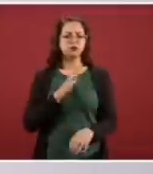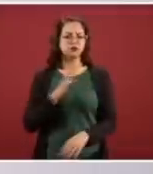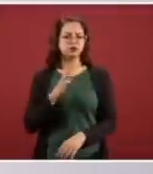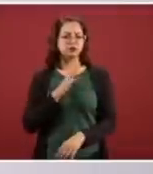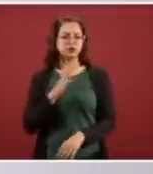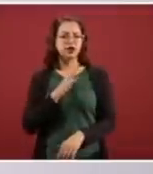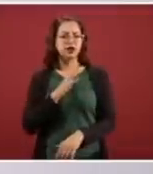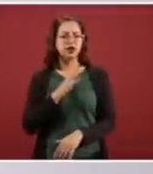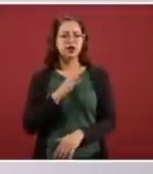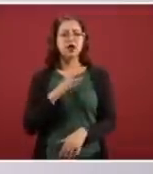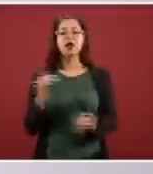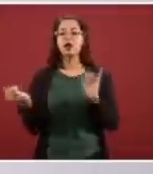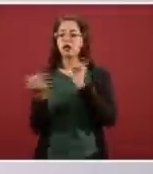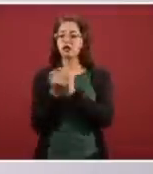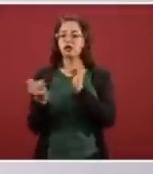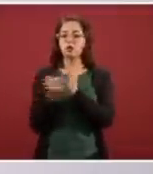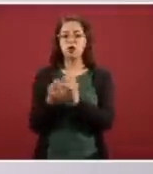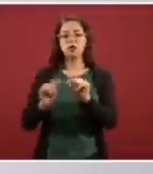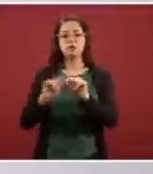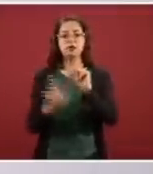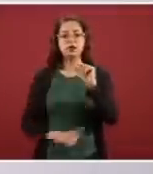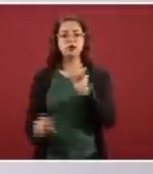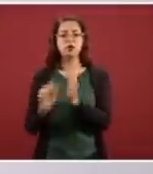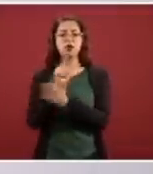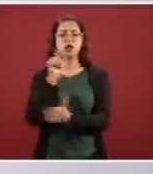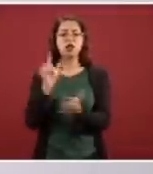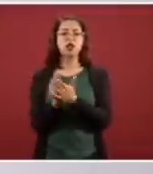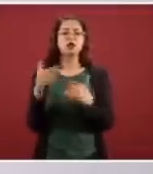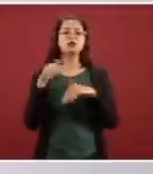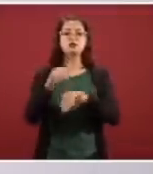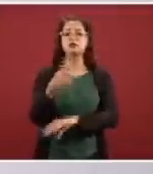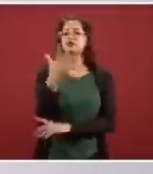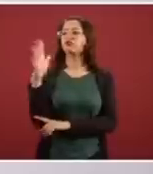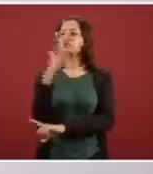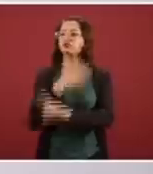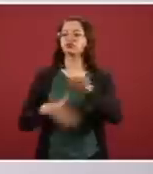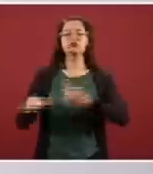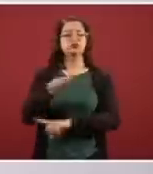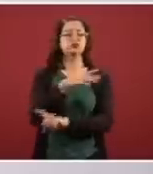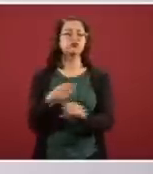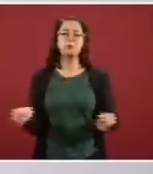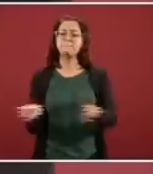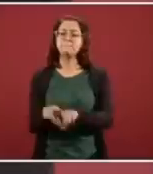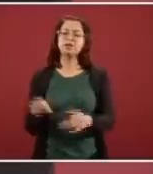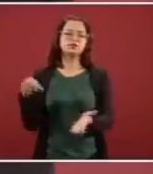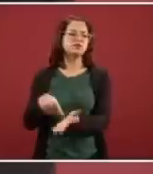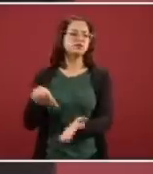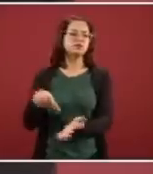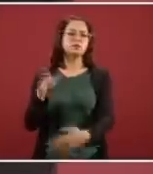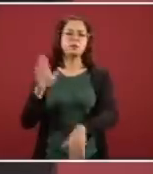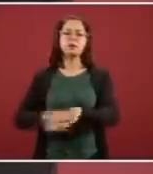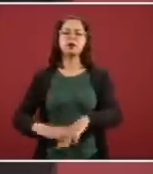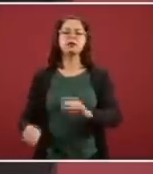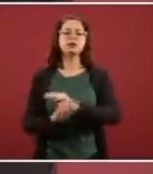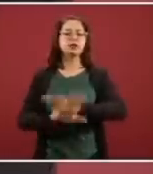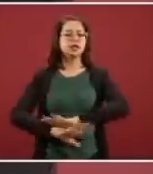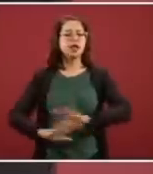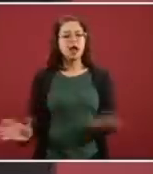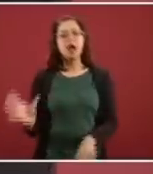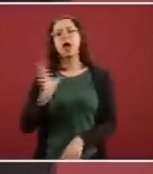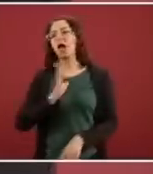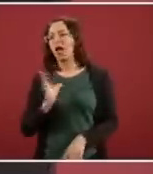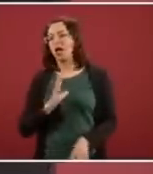las leyes de medio ambiente en el país pues son muy claras. Además, existen